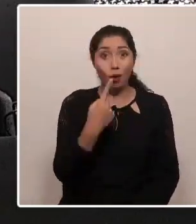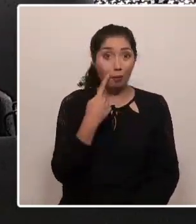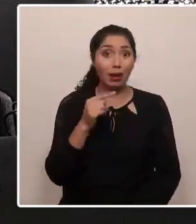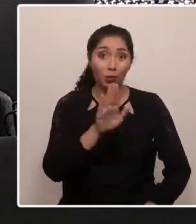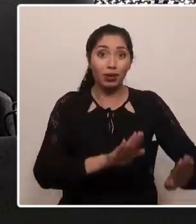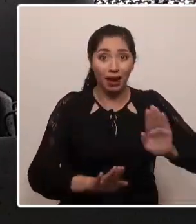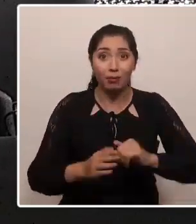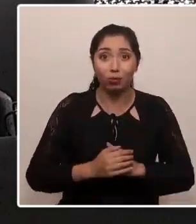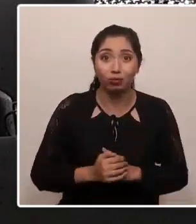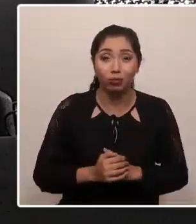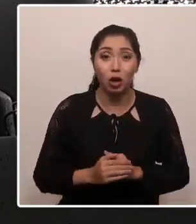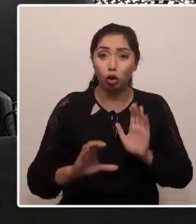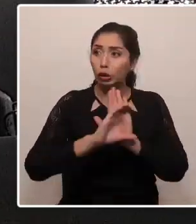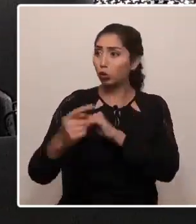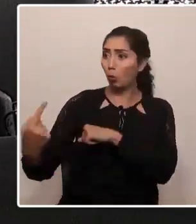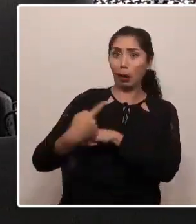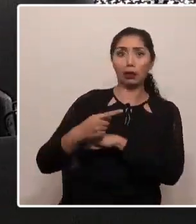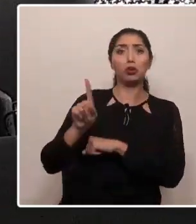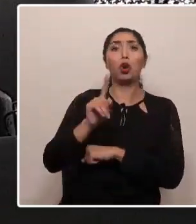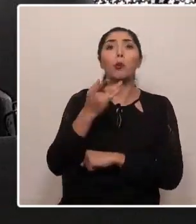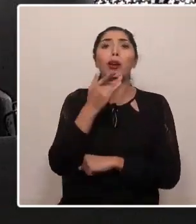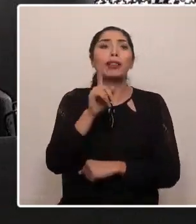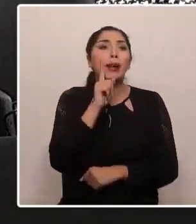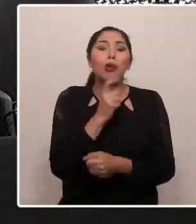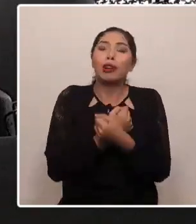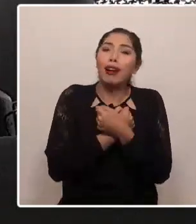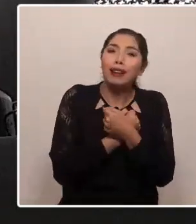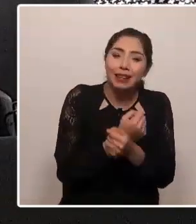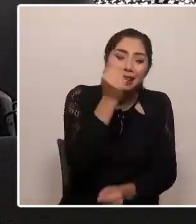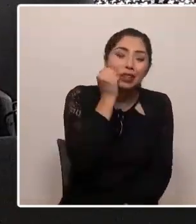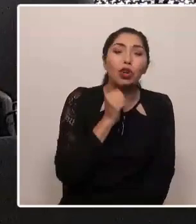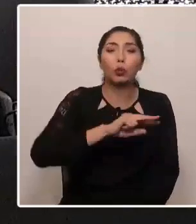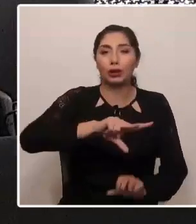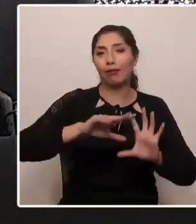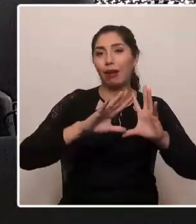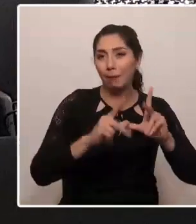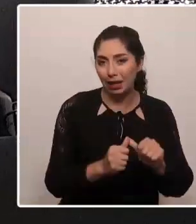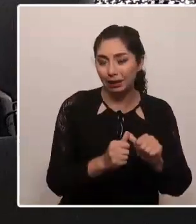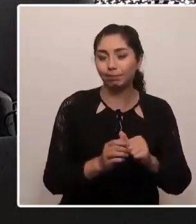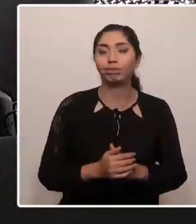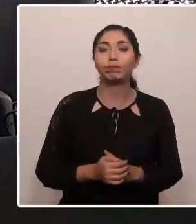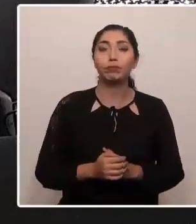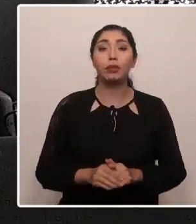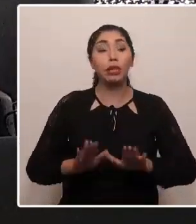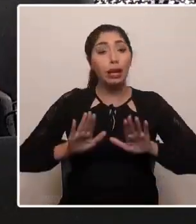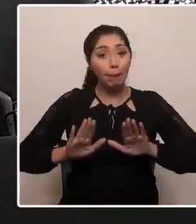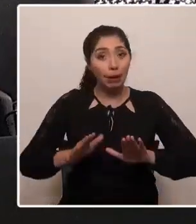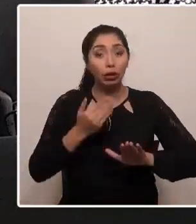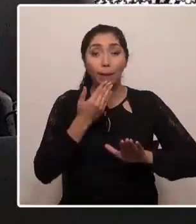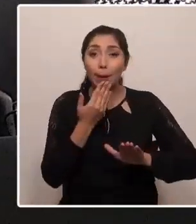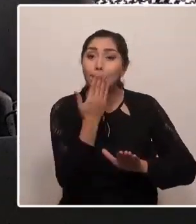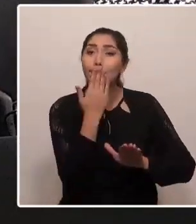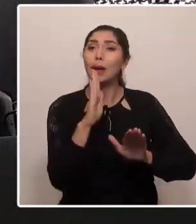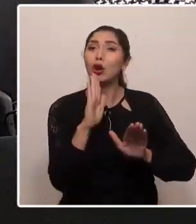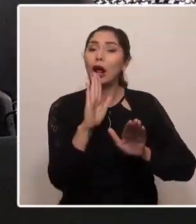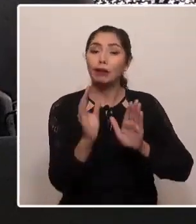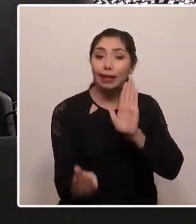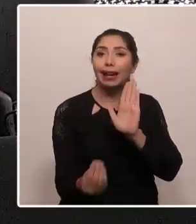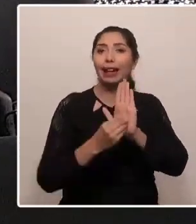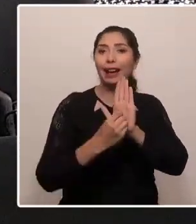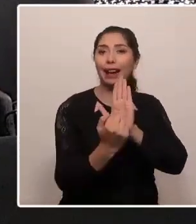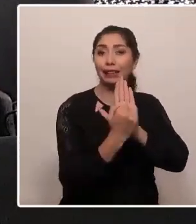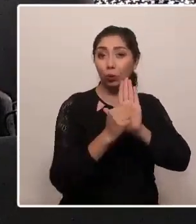mandato constitucional, lo hacemos por el afecto que tenemos por nuestras familias. Espero también que se mejore y se agregue en el artículo